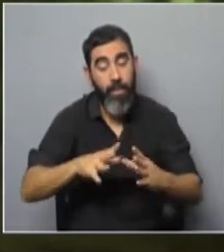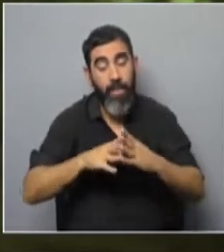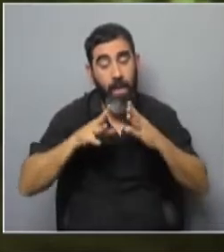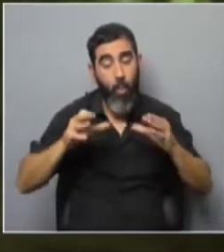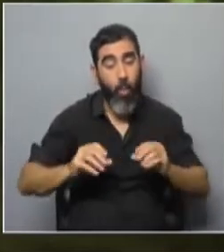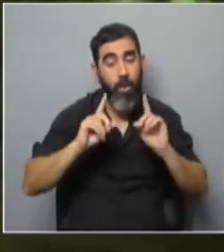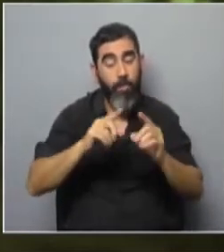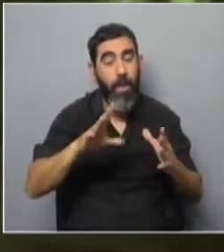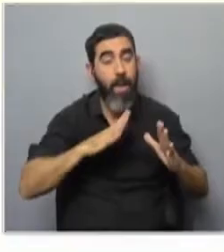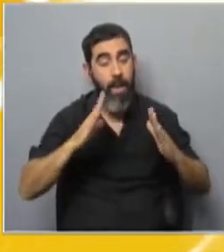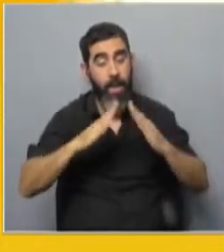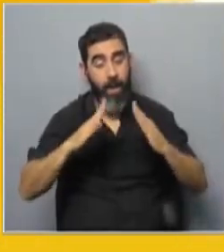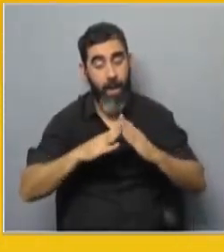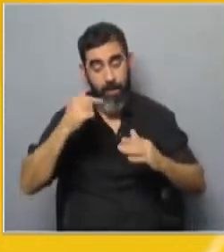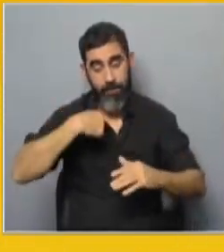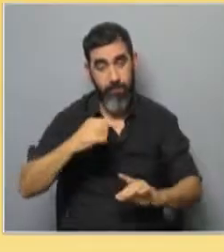también en el contexto de su casa.